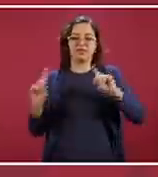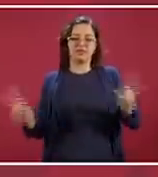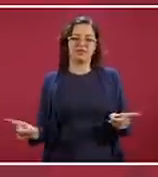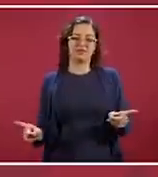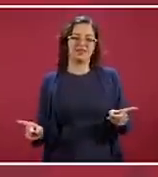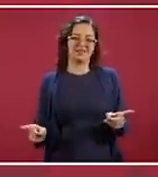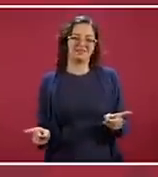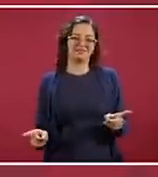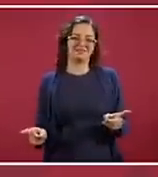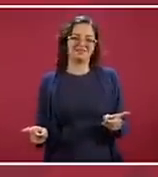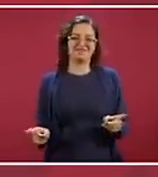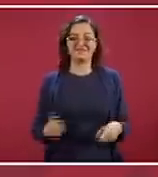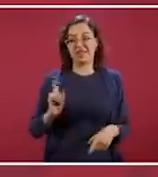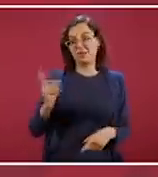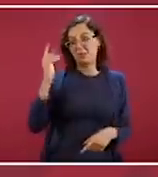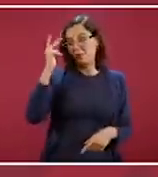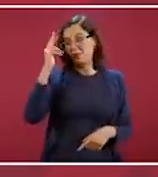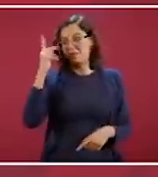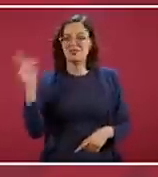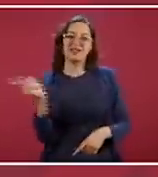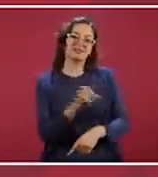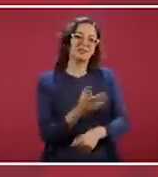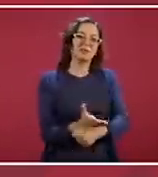Porfirio y Madero.